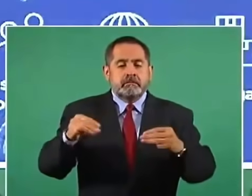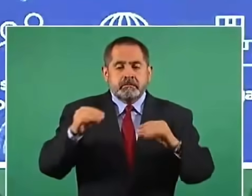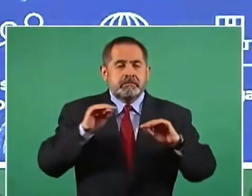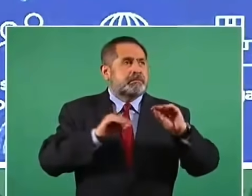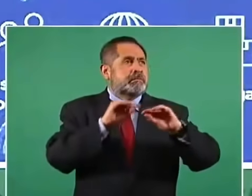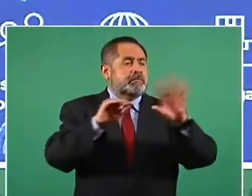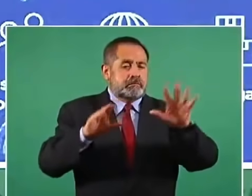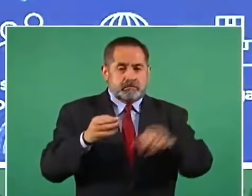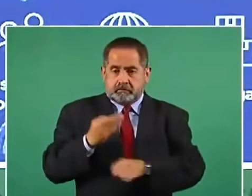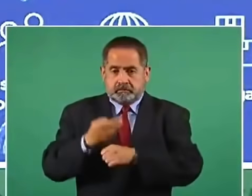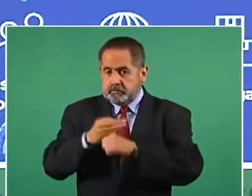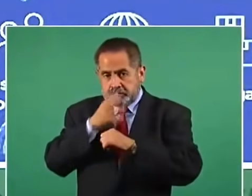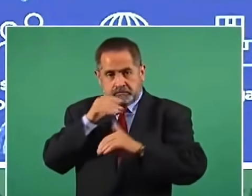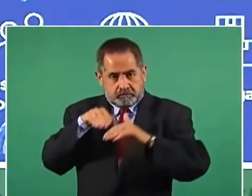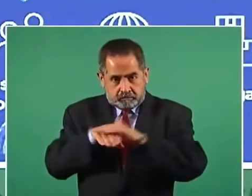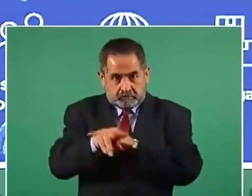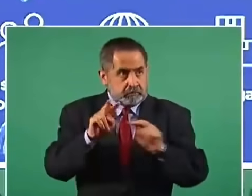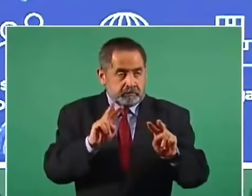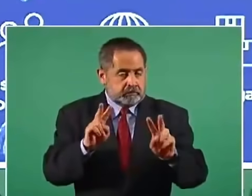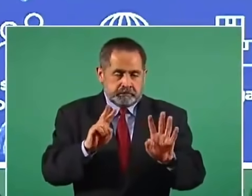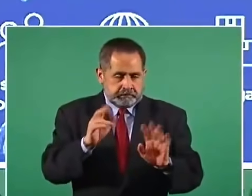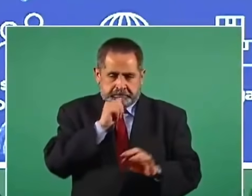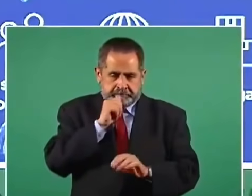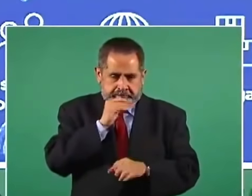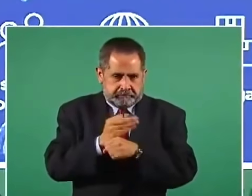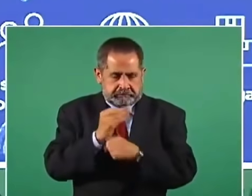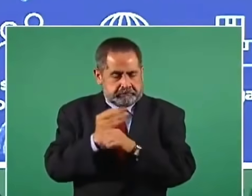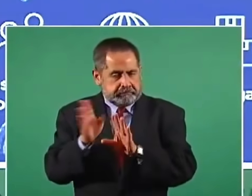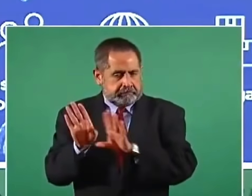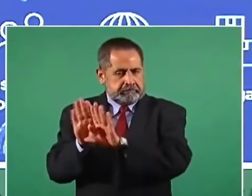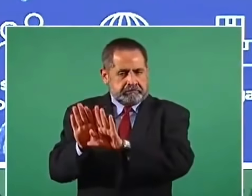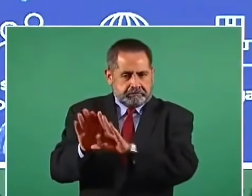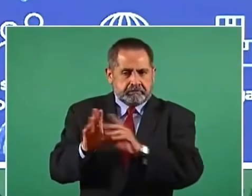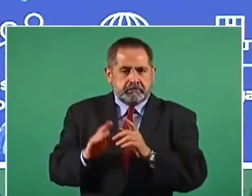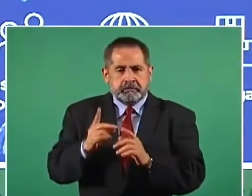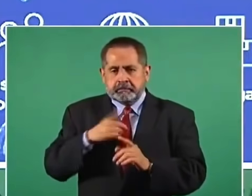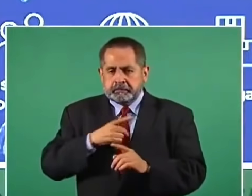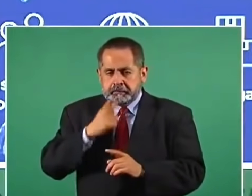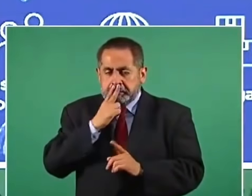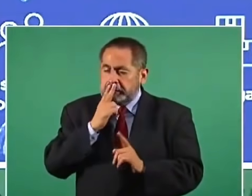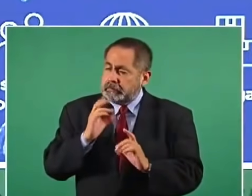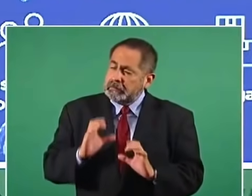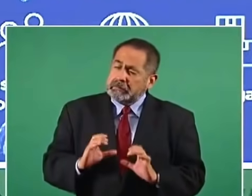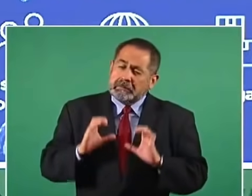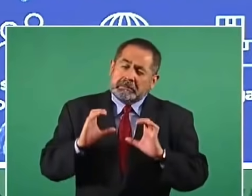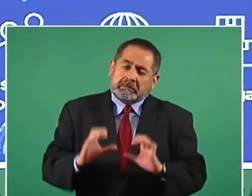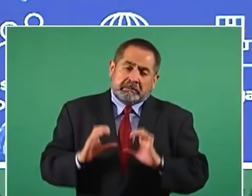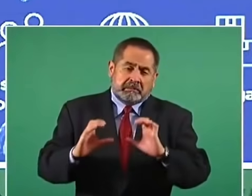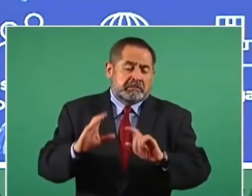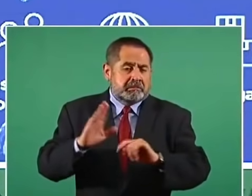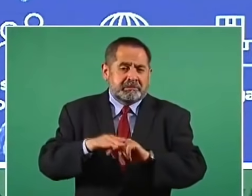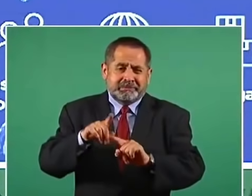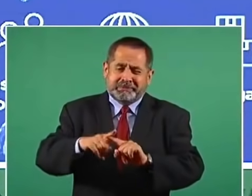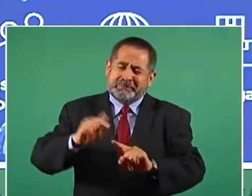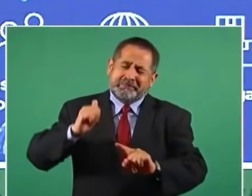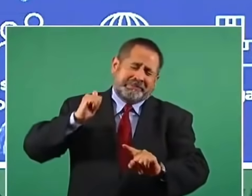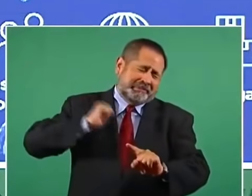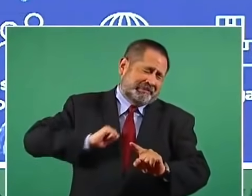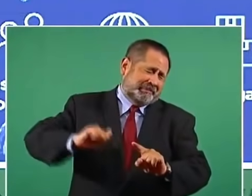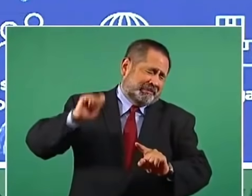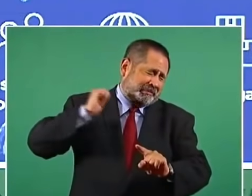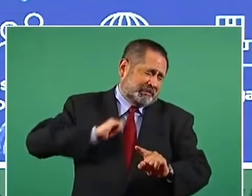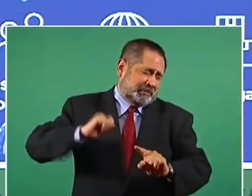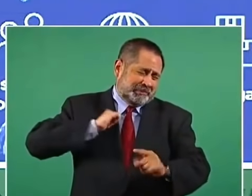Ahora no se puede ir. Está cerrado y lo tenemos que cuidar bien, porque esto es único, es un